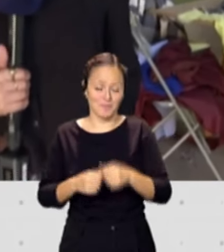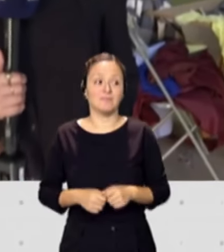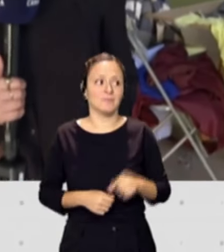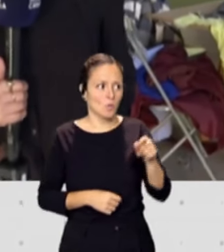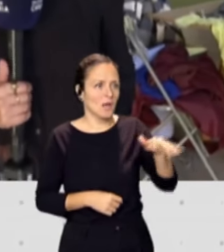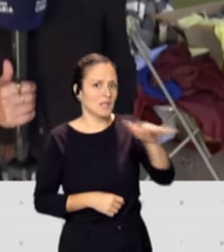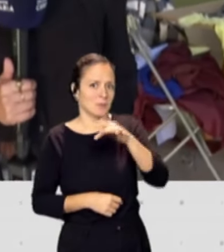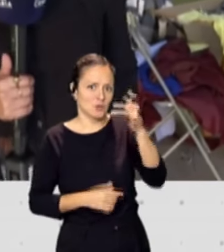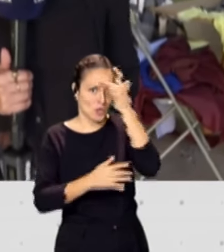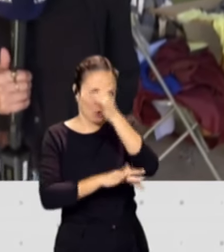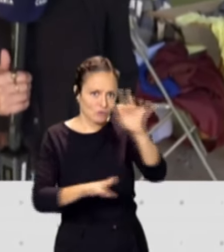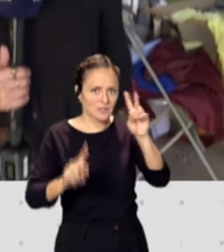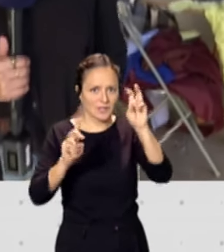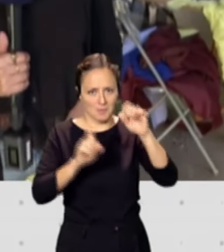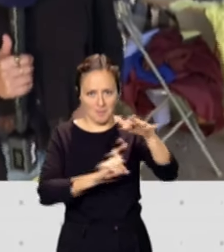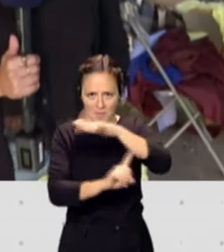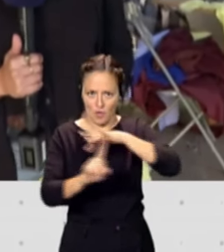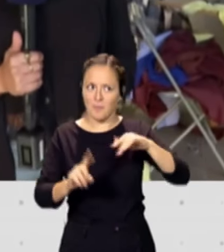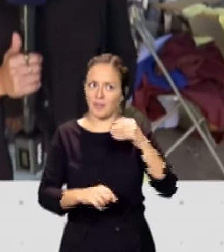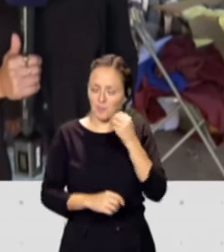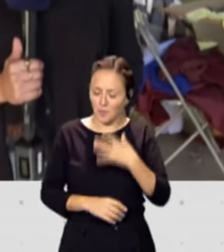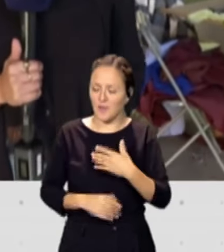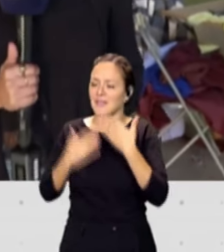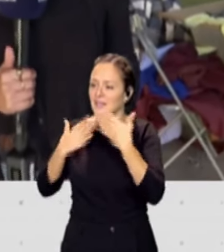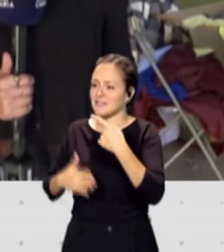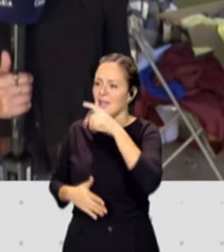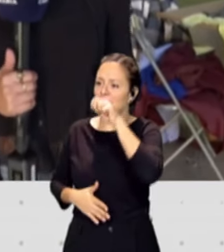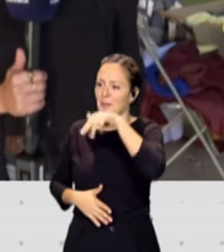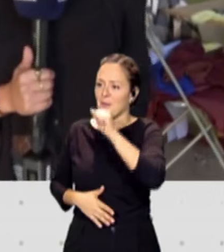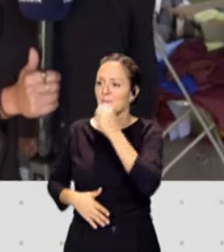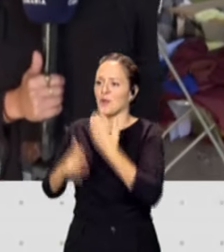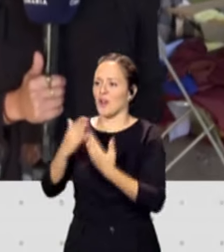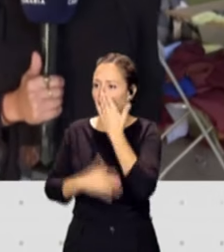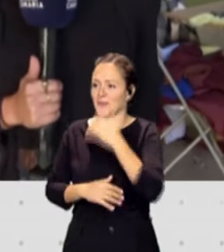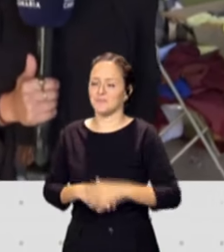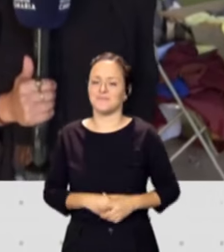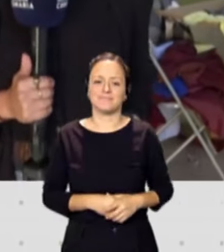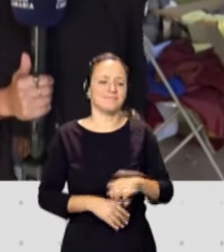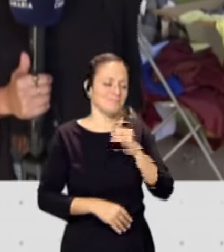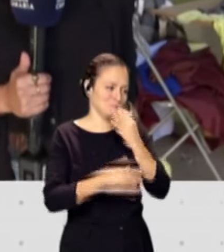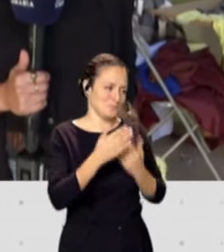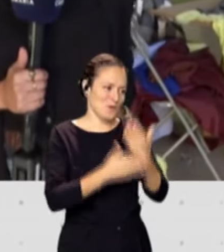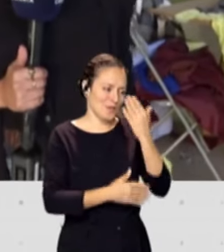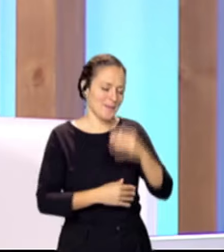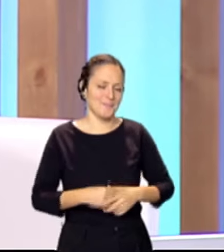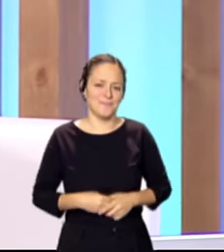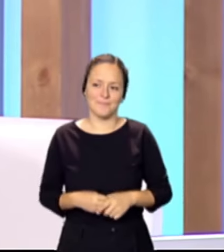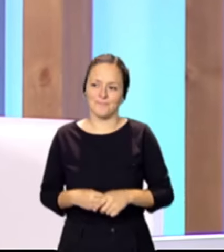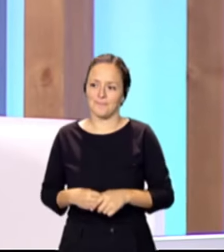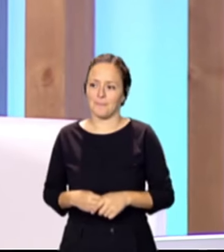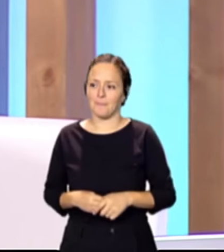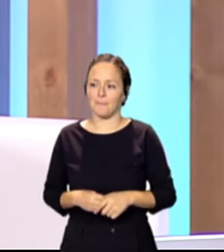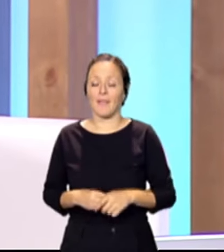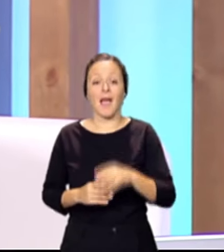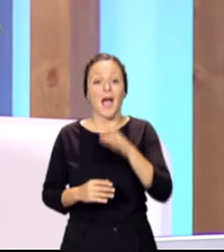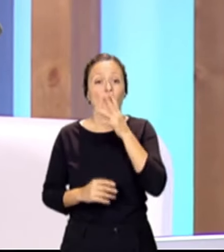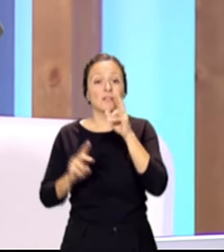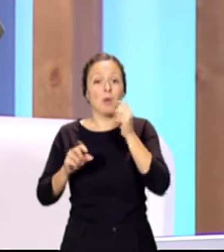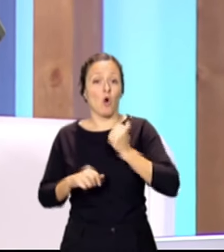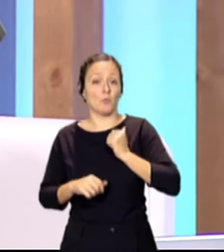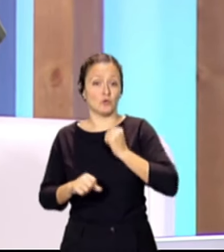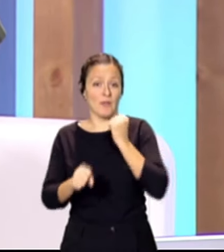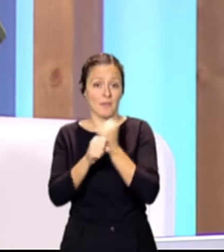medioambiental Gracias Gema Buenos días Muy buenos días Hablamos ahora de oportunidades de empleo